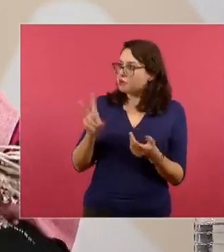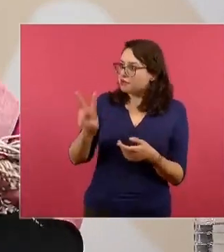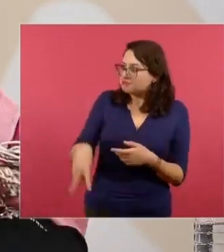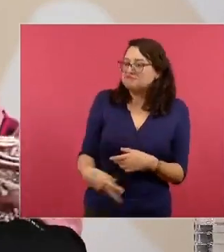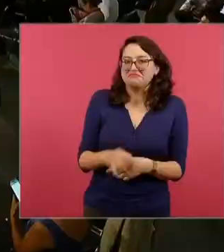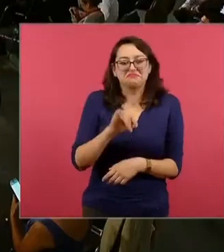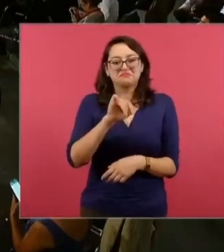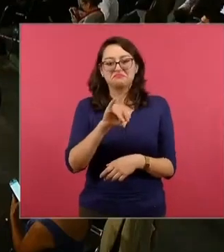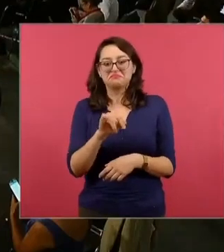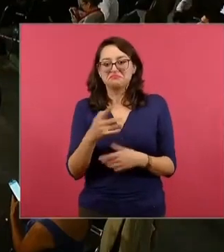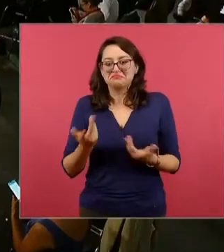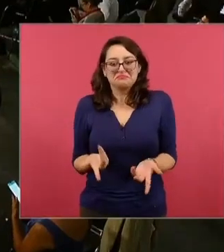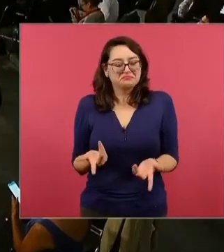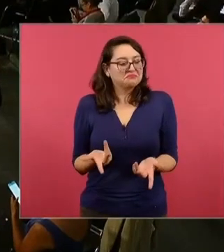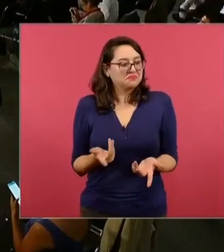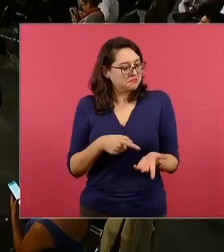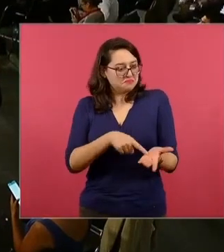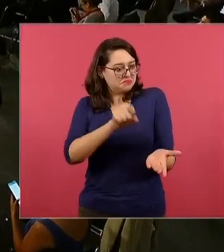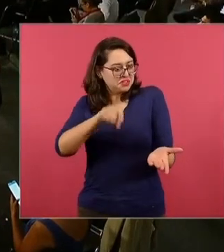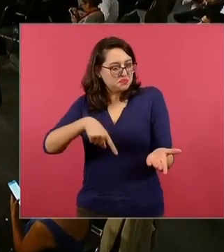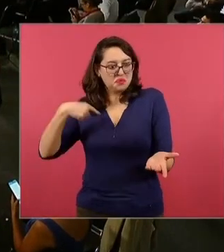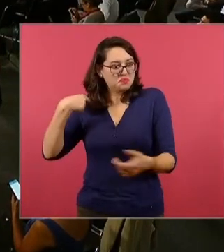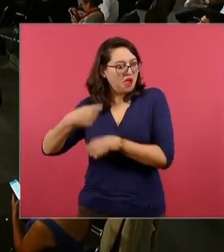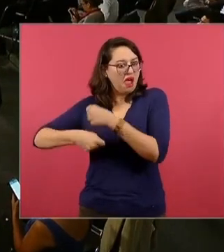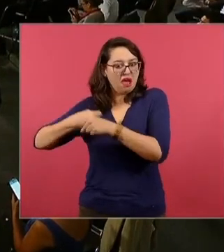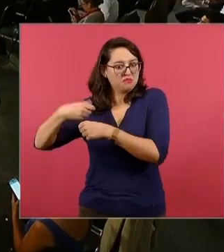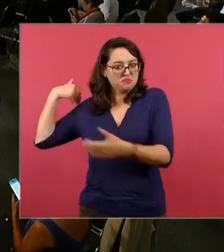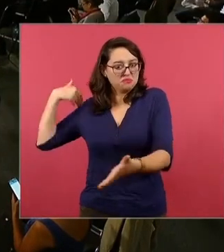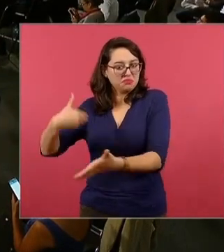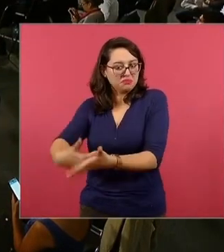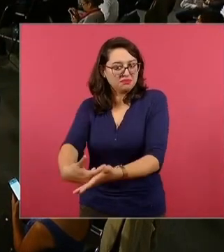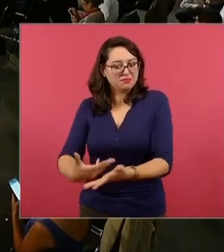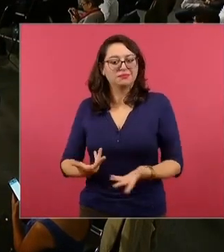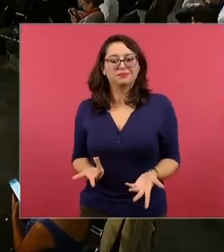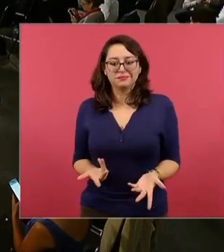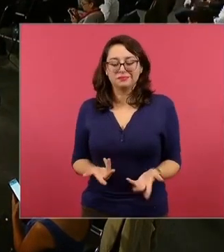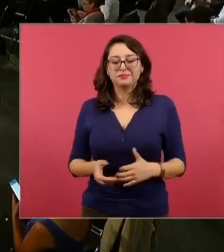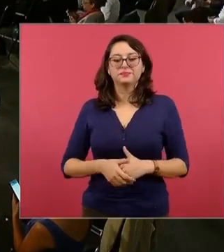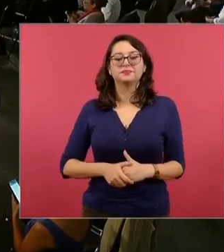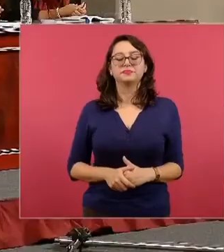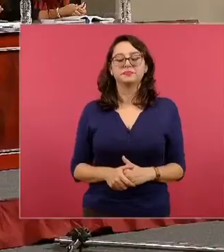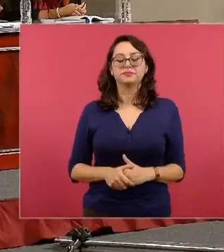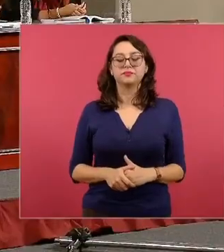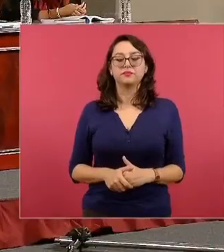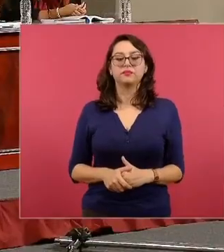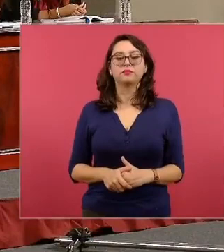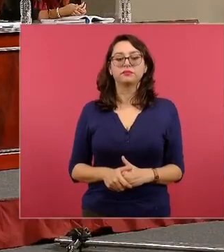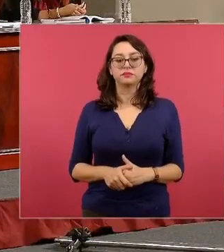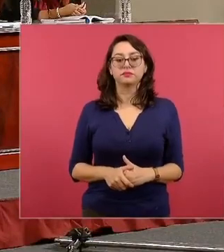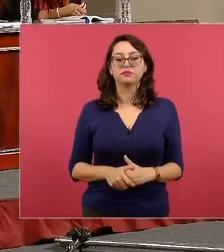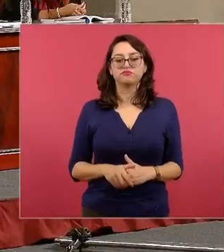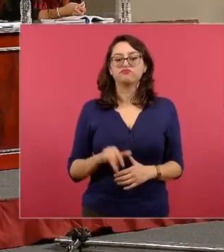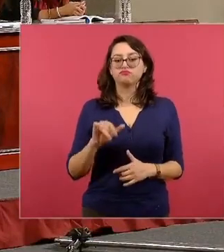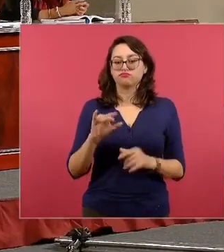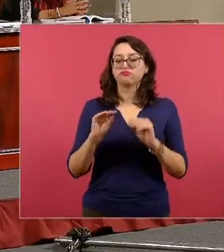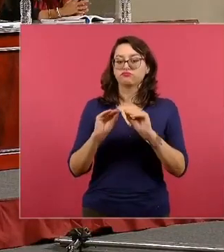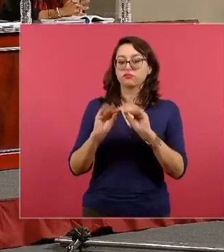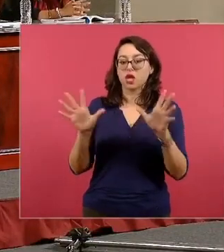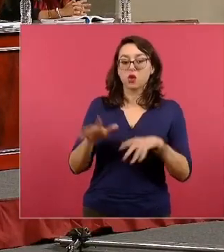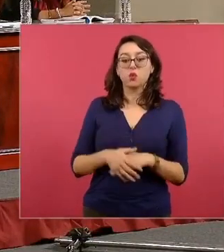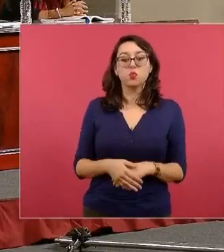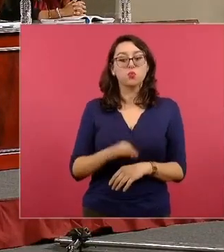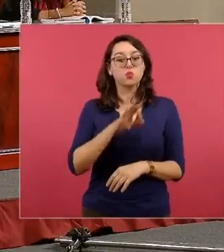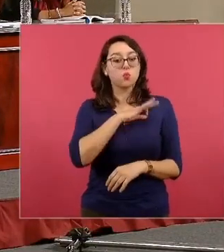hacer. Pediría, si contesta la otra parte. Claro, secretaria. Uh-huh. Ojalá que me ayuden con la